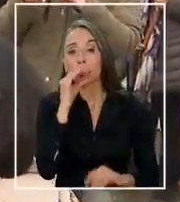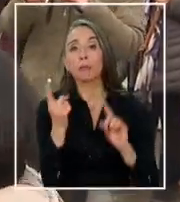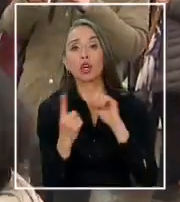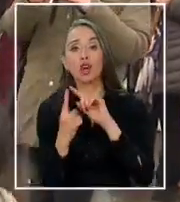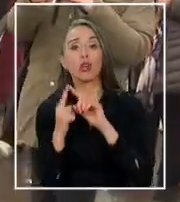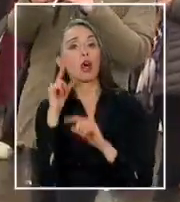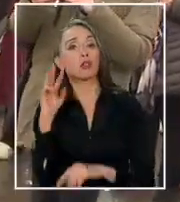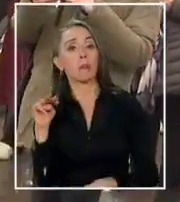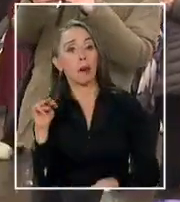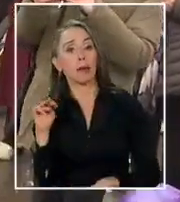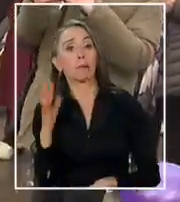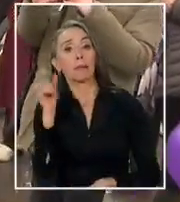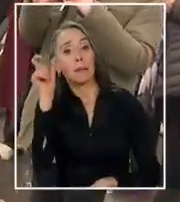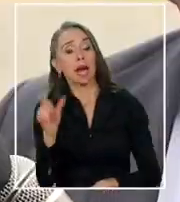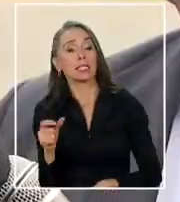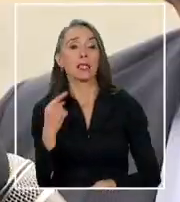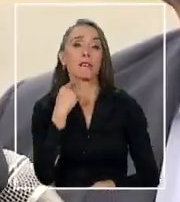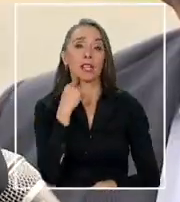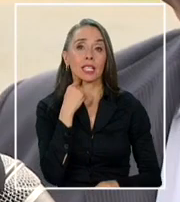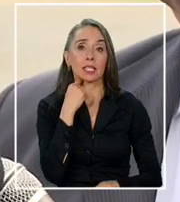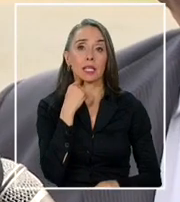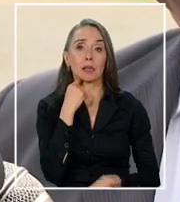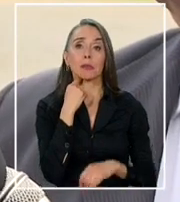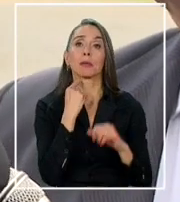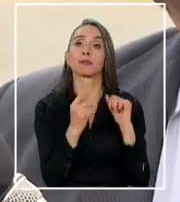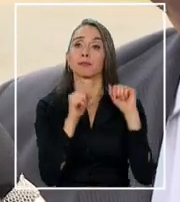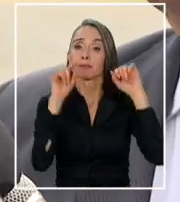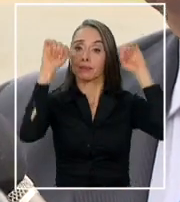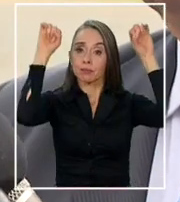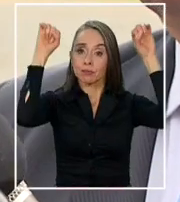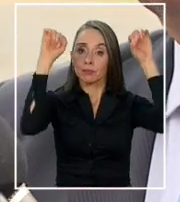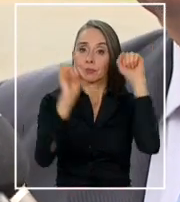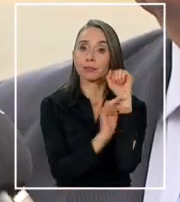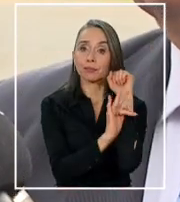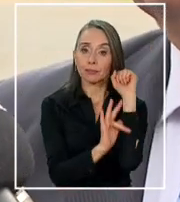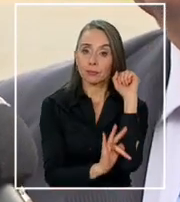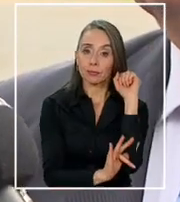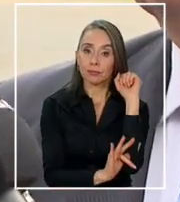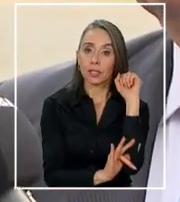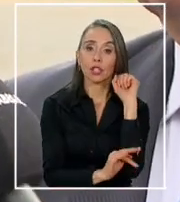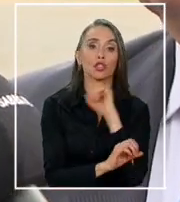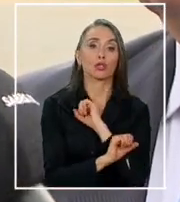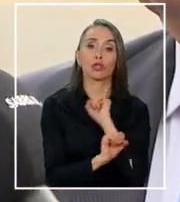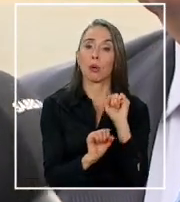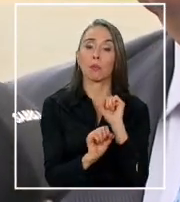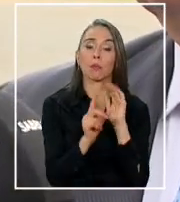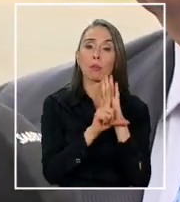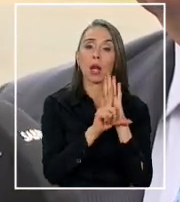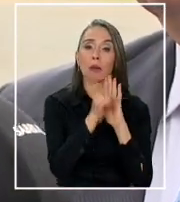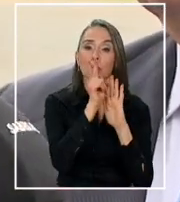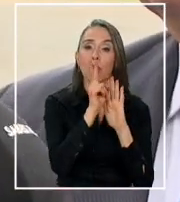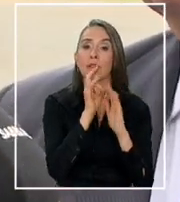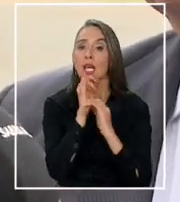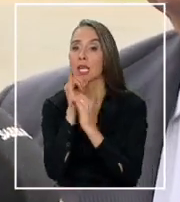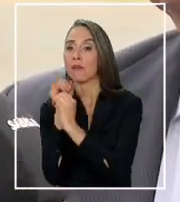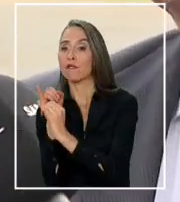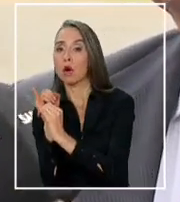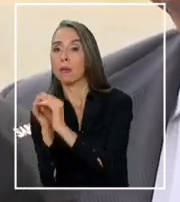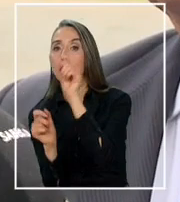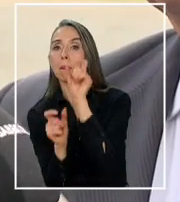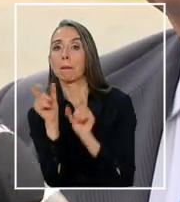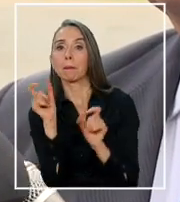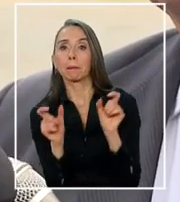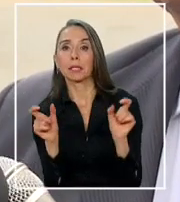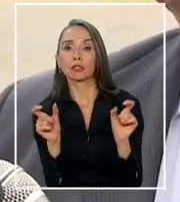con la madre de la presunta víctima. El Ministerio Público le está vedado entregar información a personas que pueden